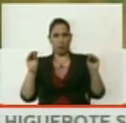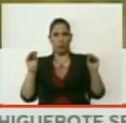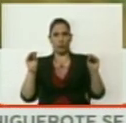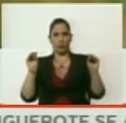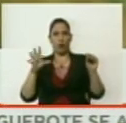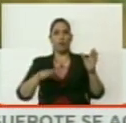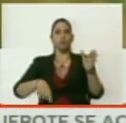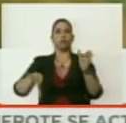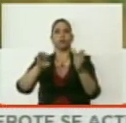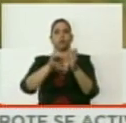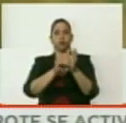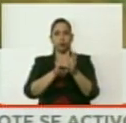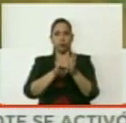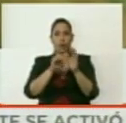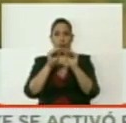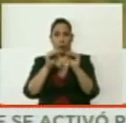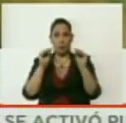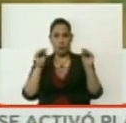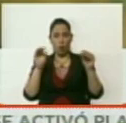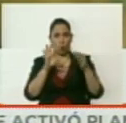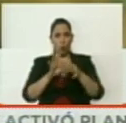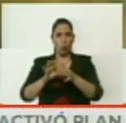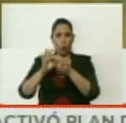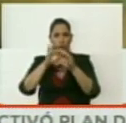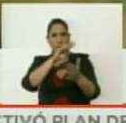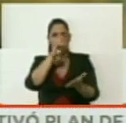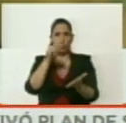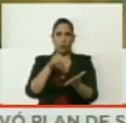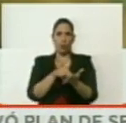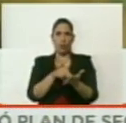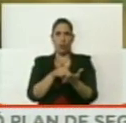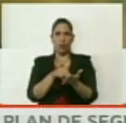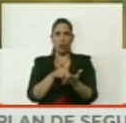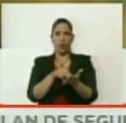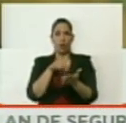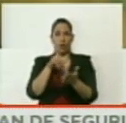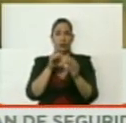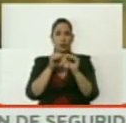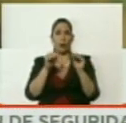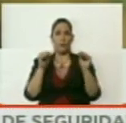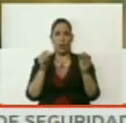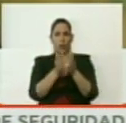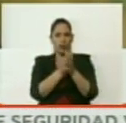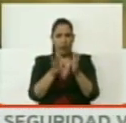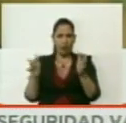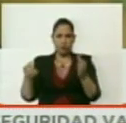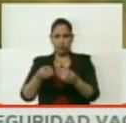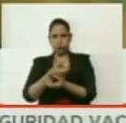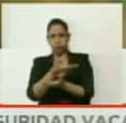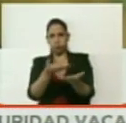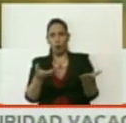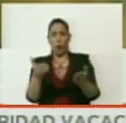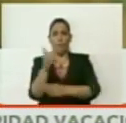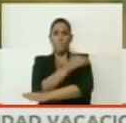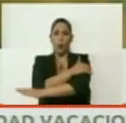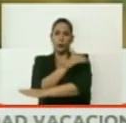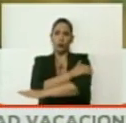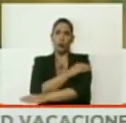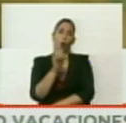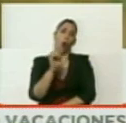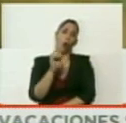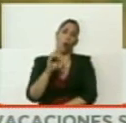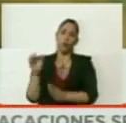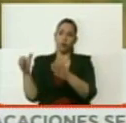ha reiterado más bien su llamado a la unidad nacional. Y este llamado es extensivo a la oposición o a las